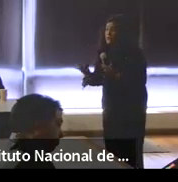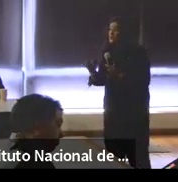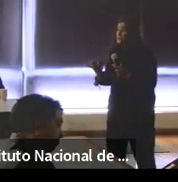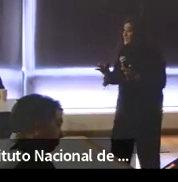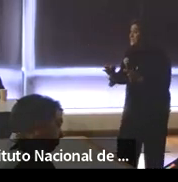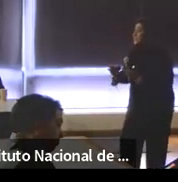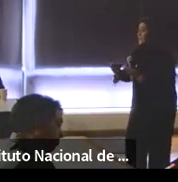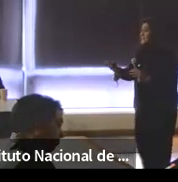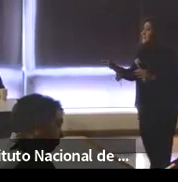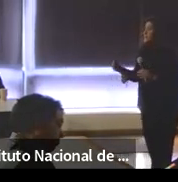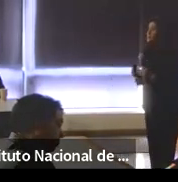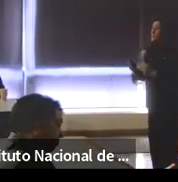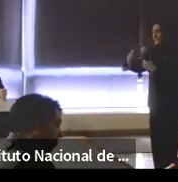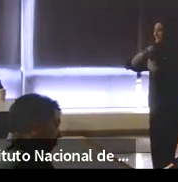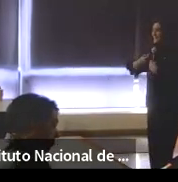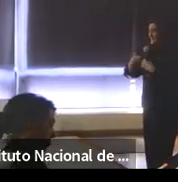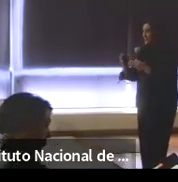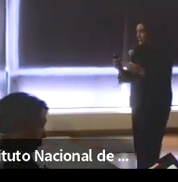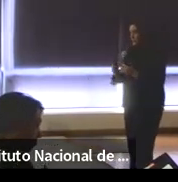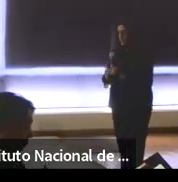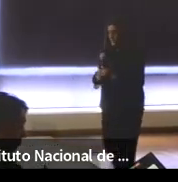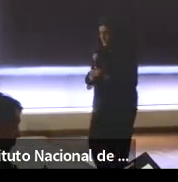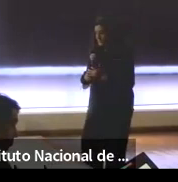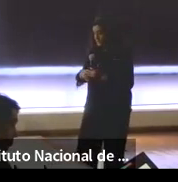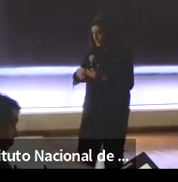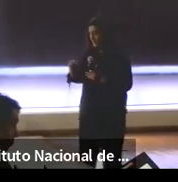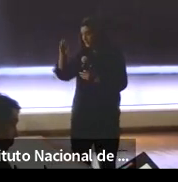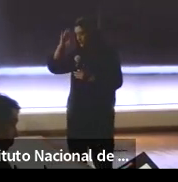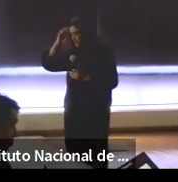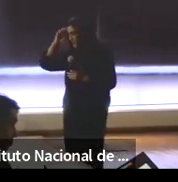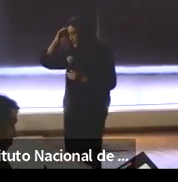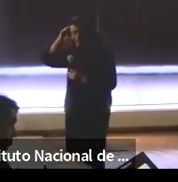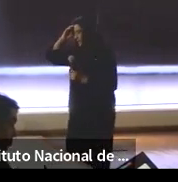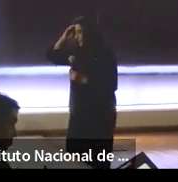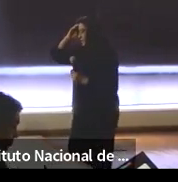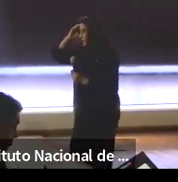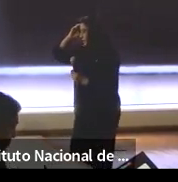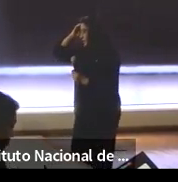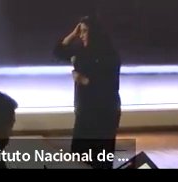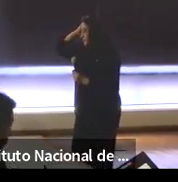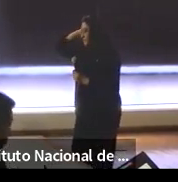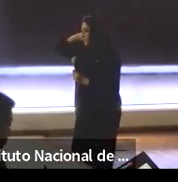si en los niveles operativos por decirles algo que es lo que